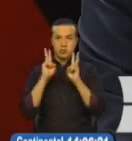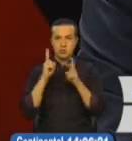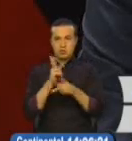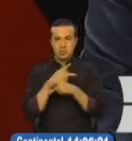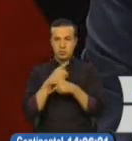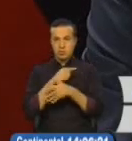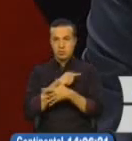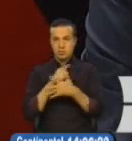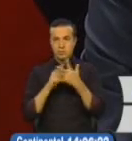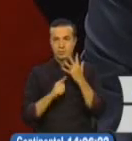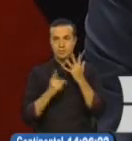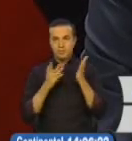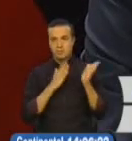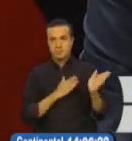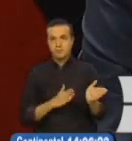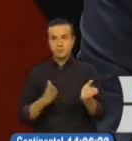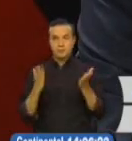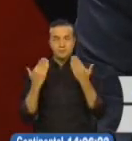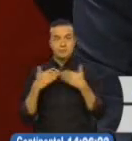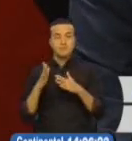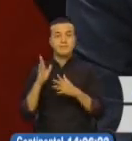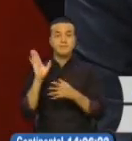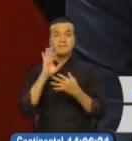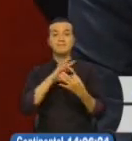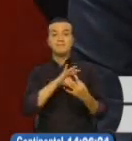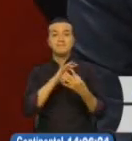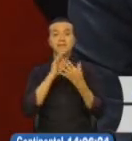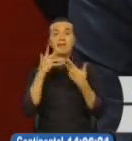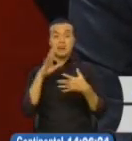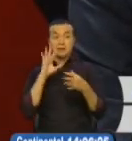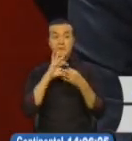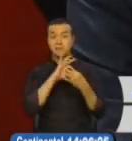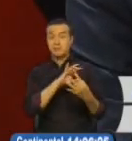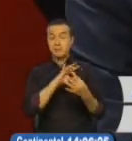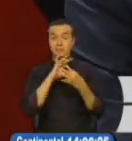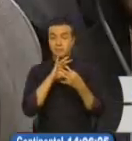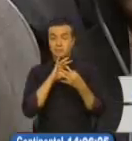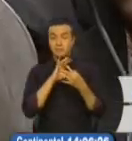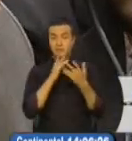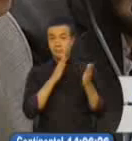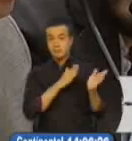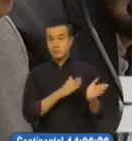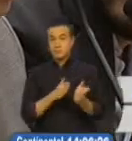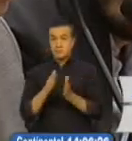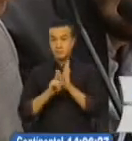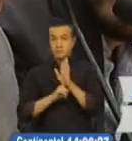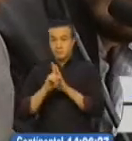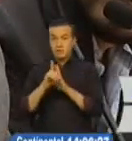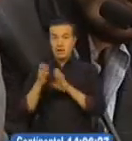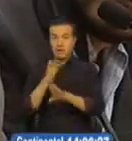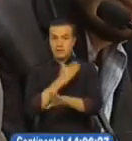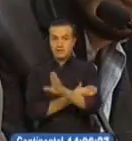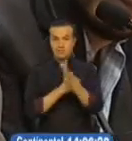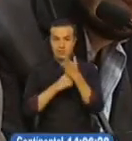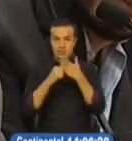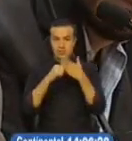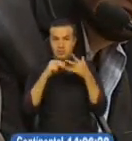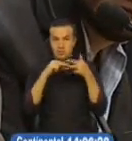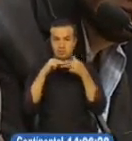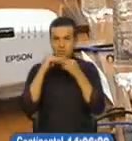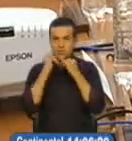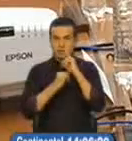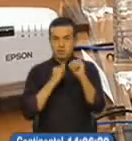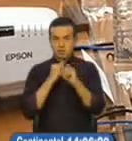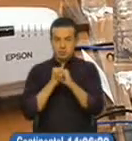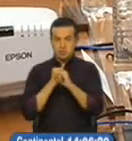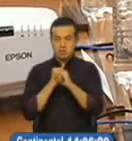producción, que ya está articulando ejes de desarrollo. Días atrás, el ministro de Comercio Exterior reiteró